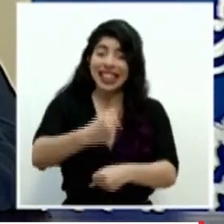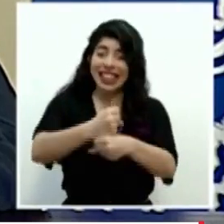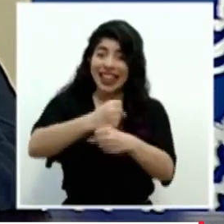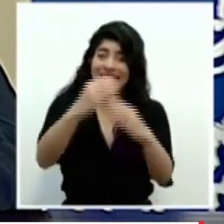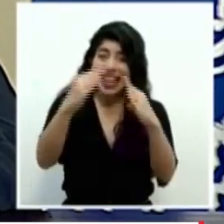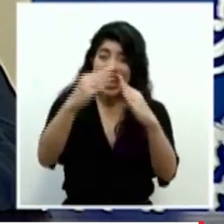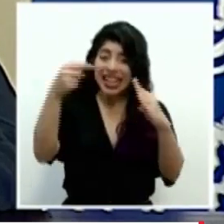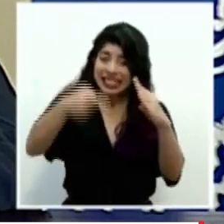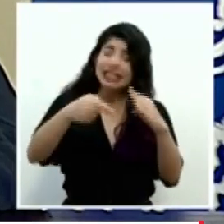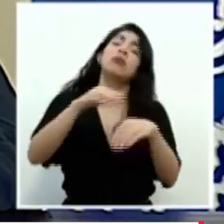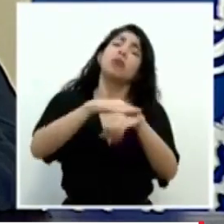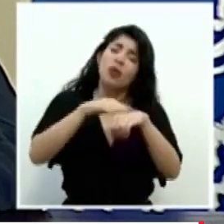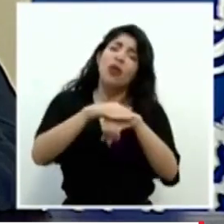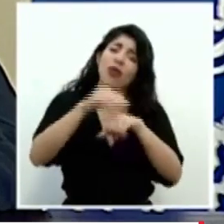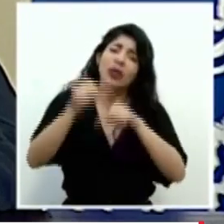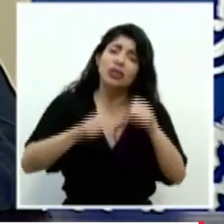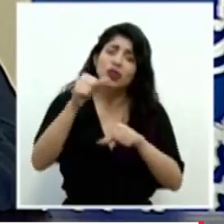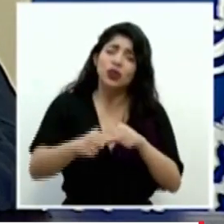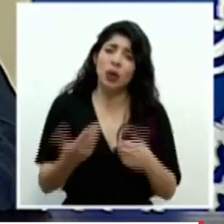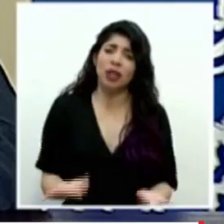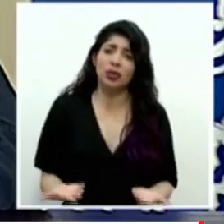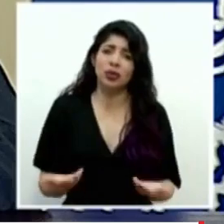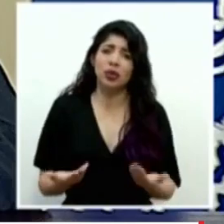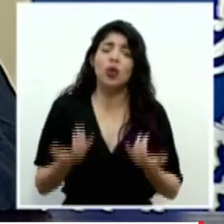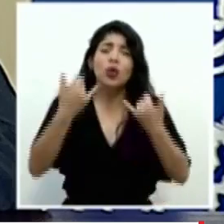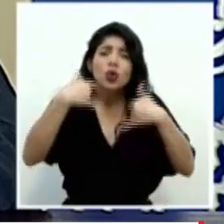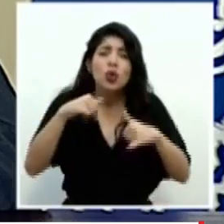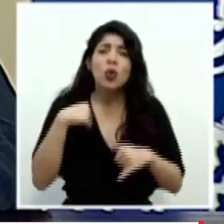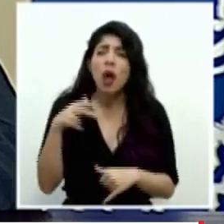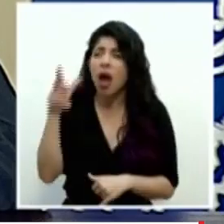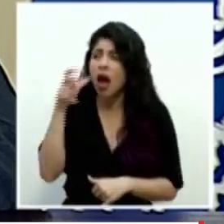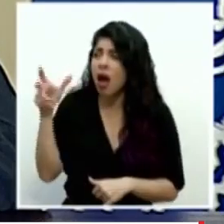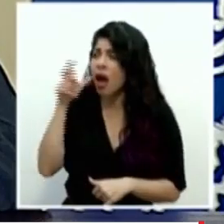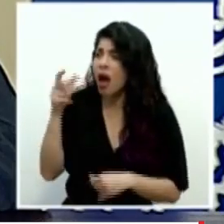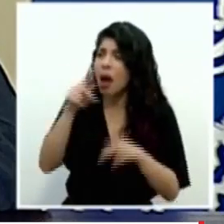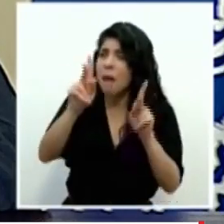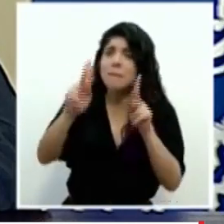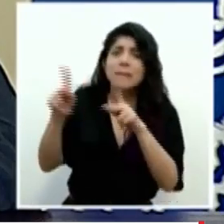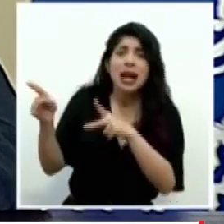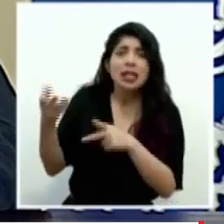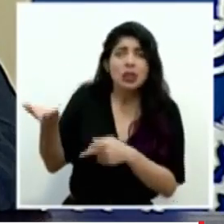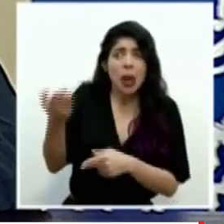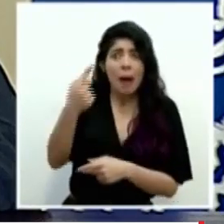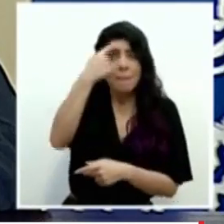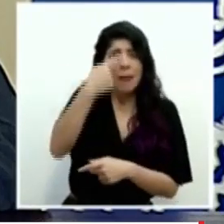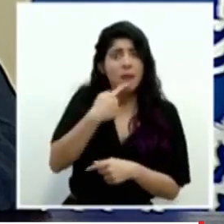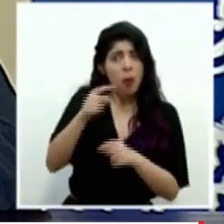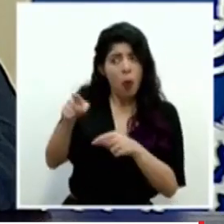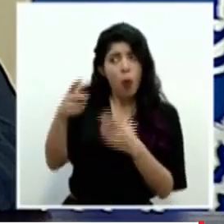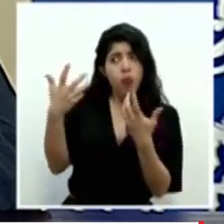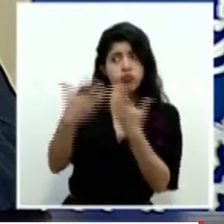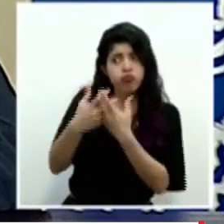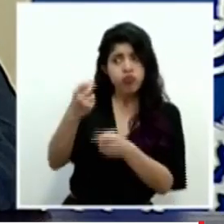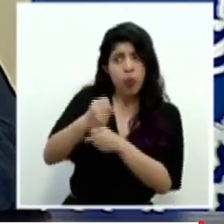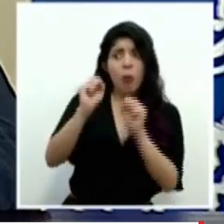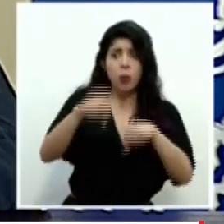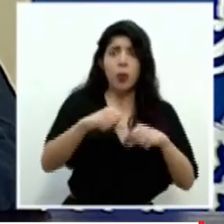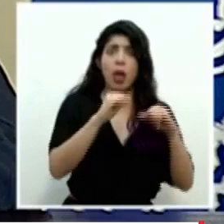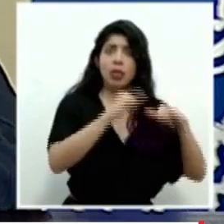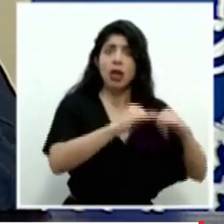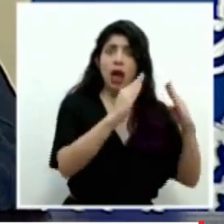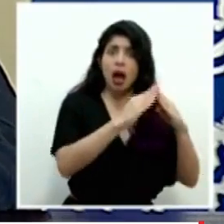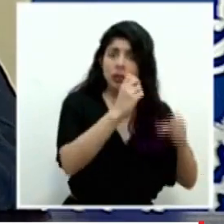teletrabajo, hagamos el esfuerzo, porque todavía sigo escuchando muchos casos de personas que tienen perfiles teletrabajables y